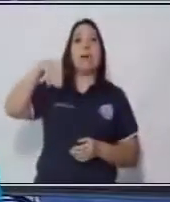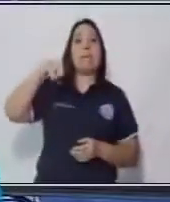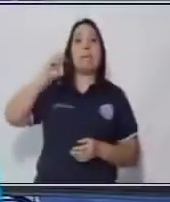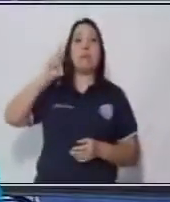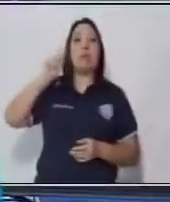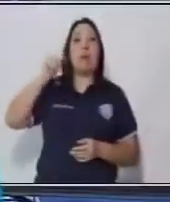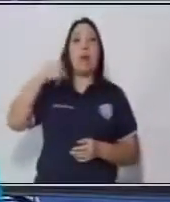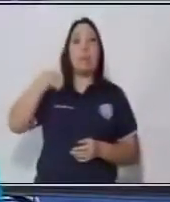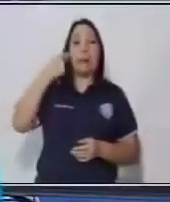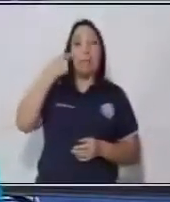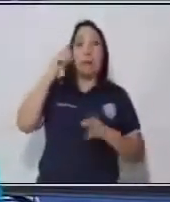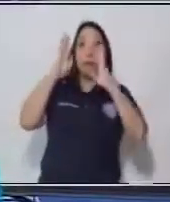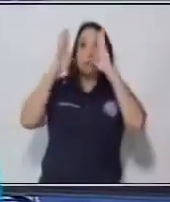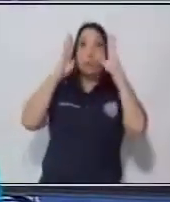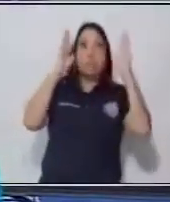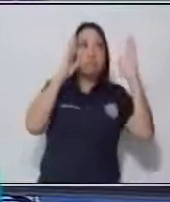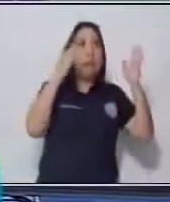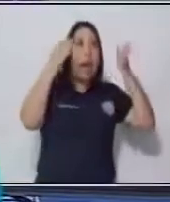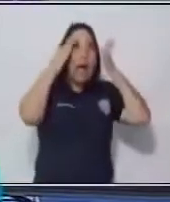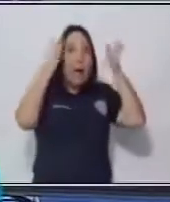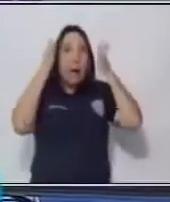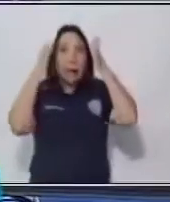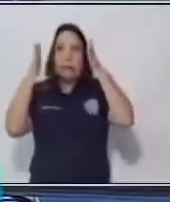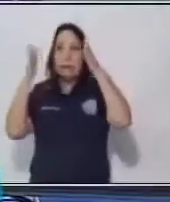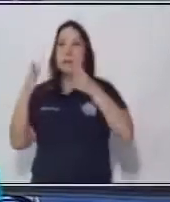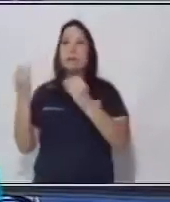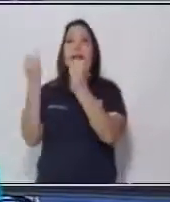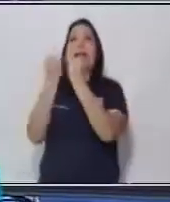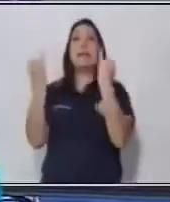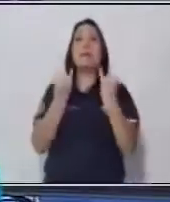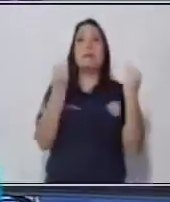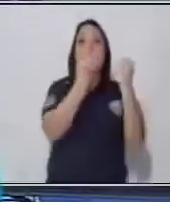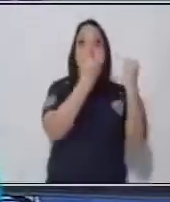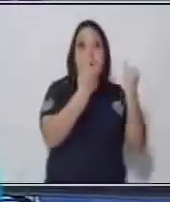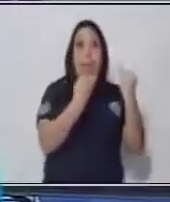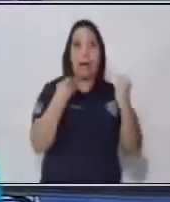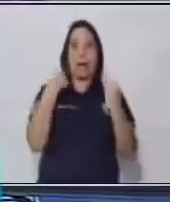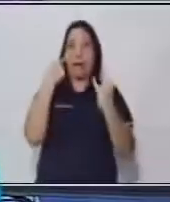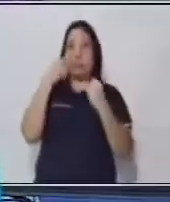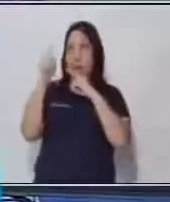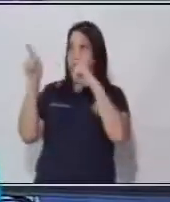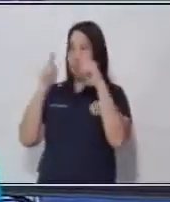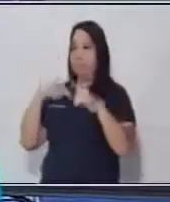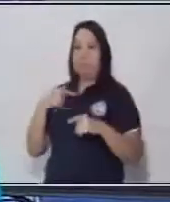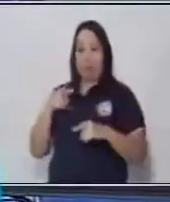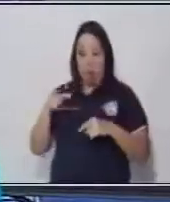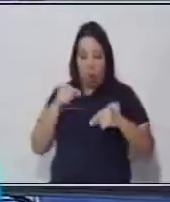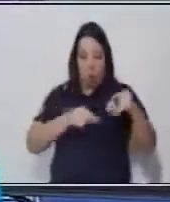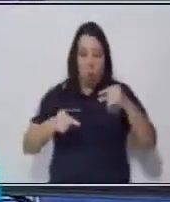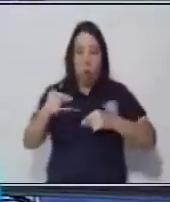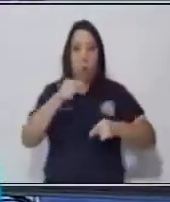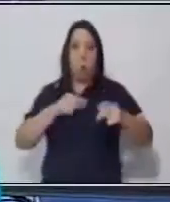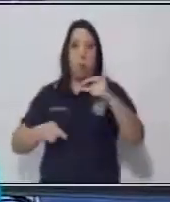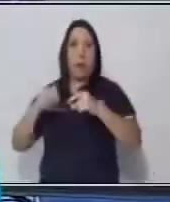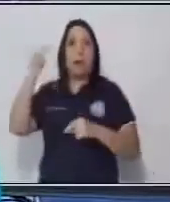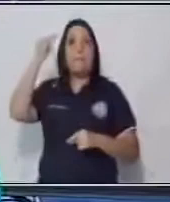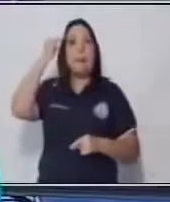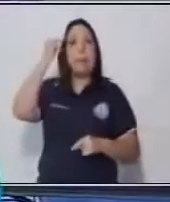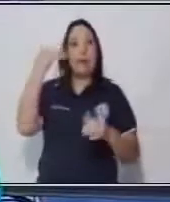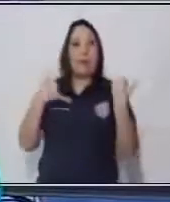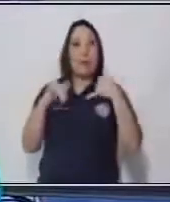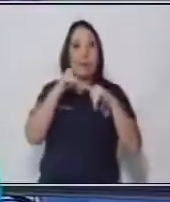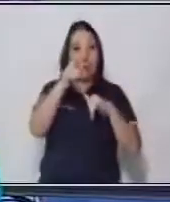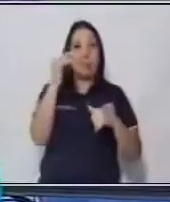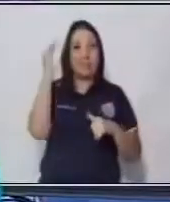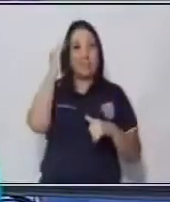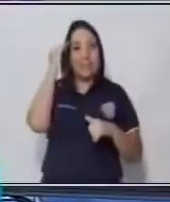percepción o tener esa atención de las imágenes que nosotros estamos jugando en ese momento. Pero si no saben en sí qué es